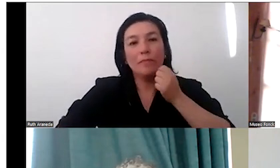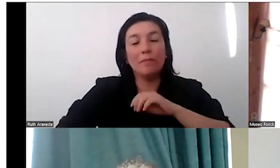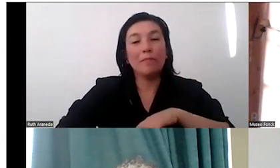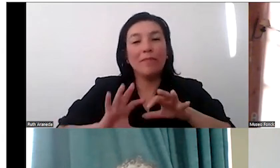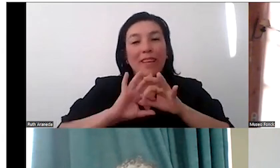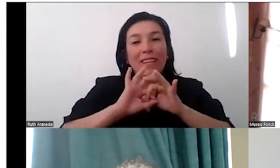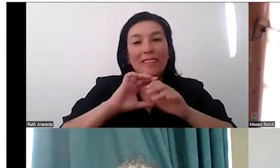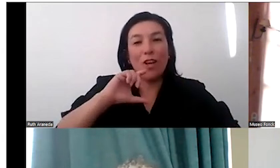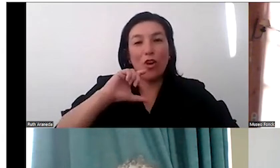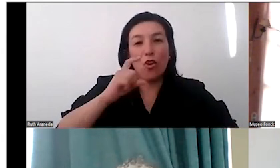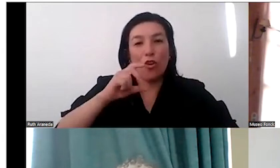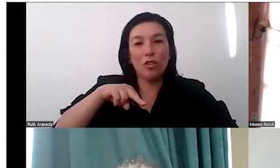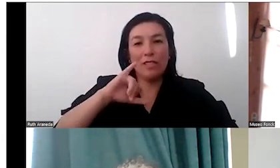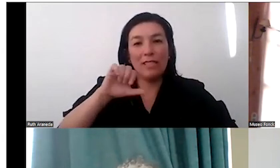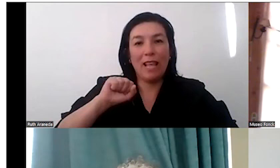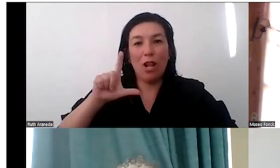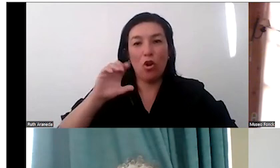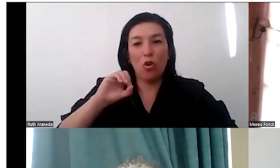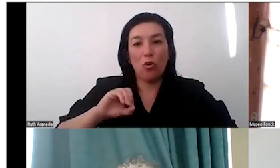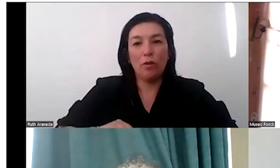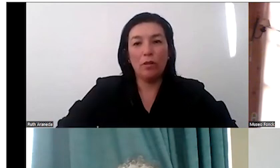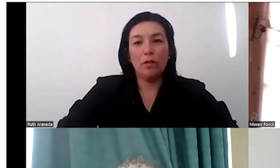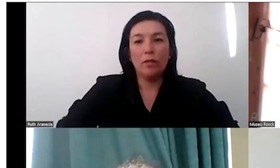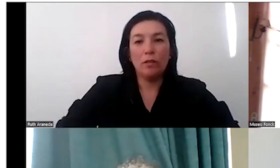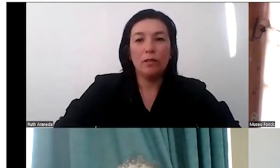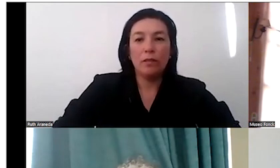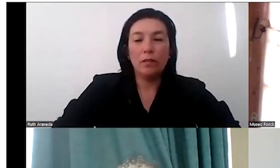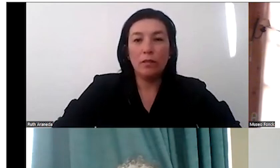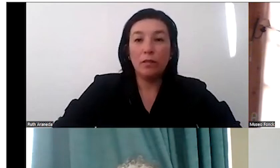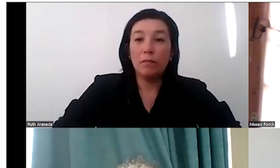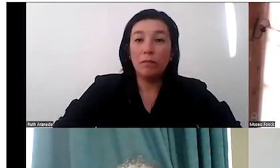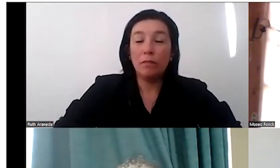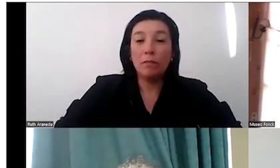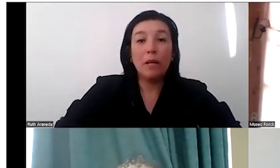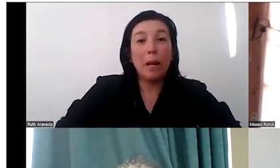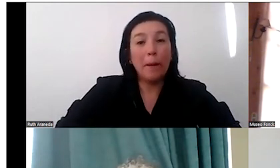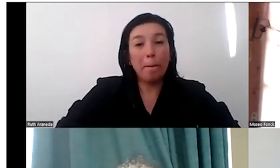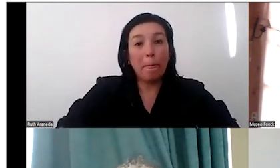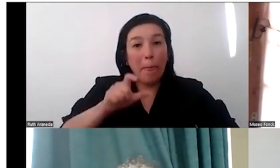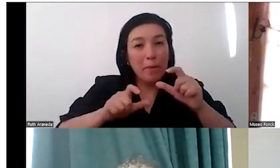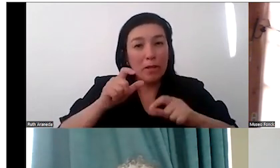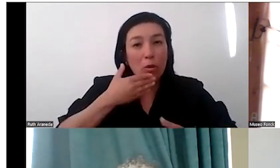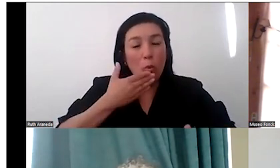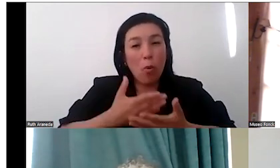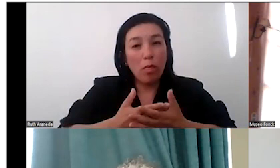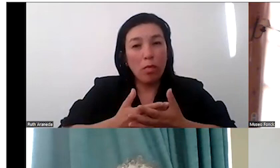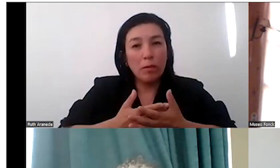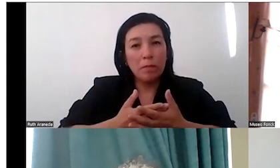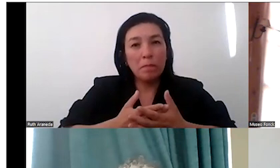Gracias, Gonzalo. Sí, la verdad es que es cierto eso, que cuando las personas conectan con algún ser de